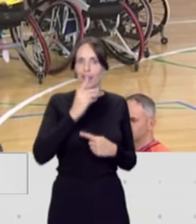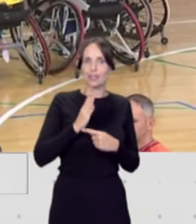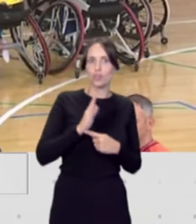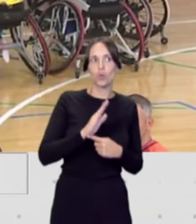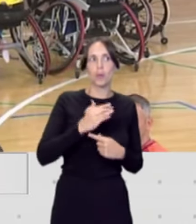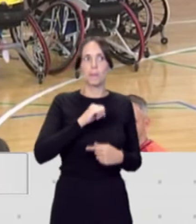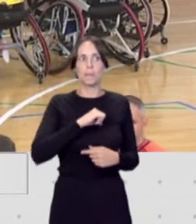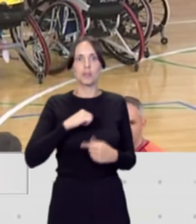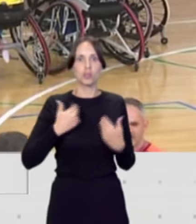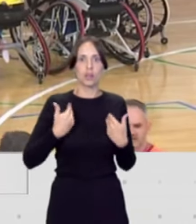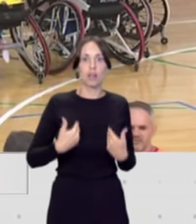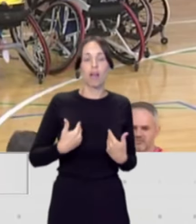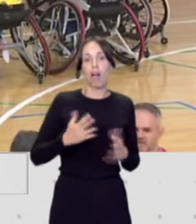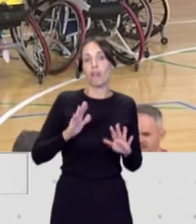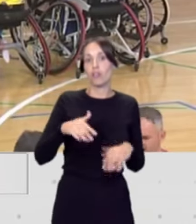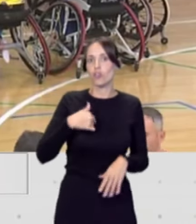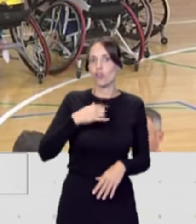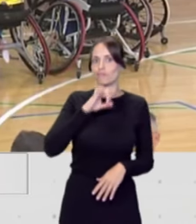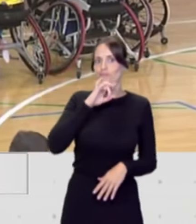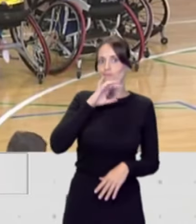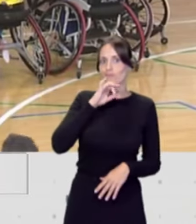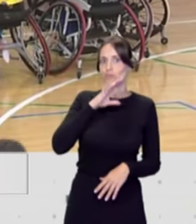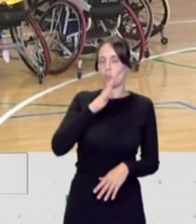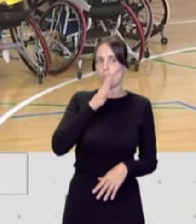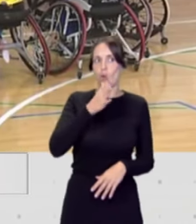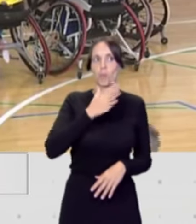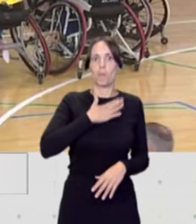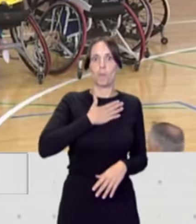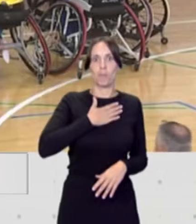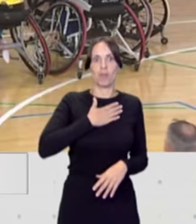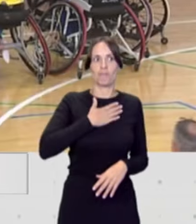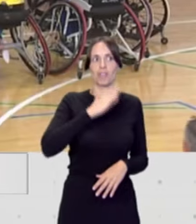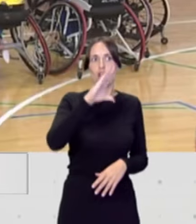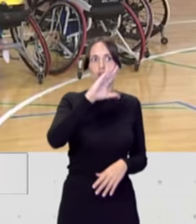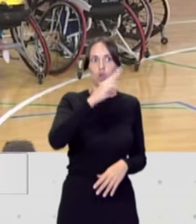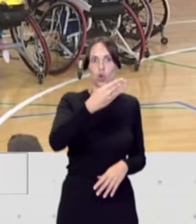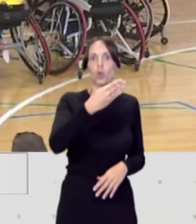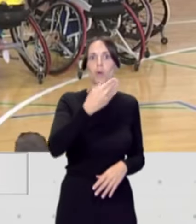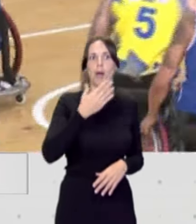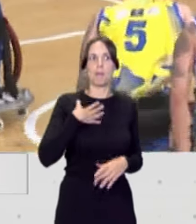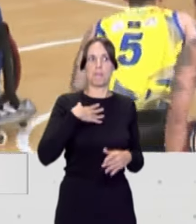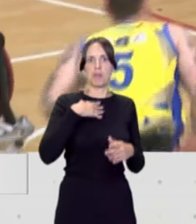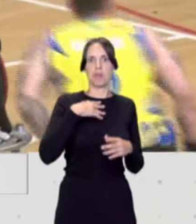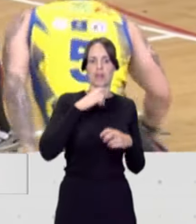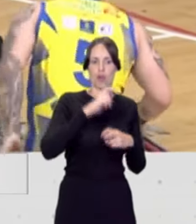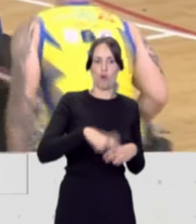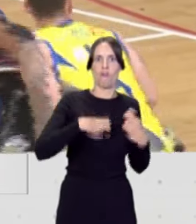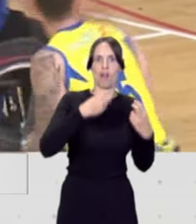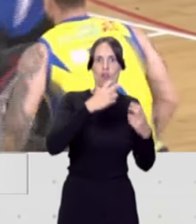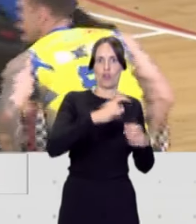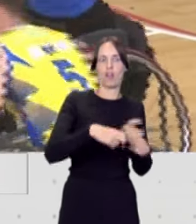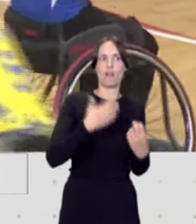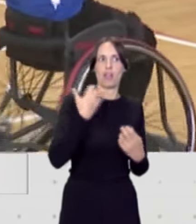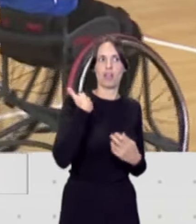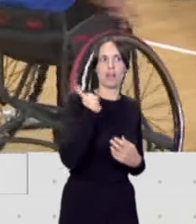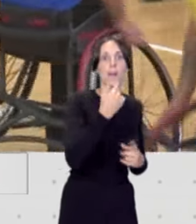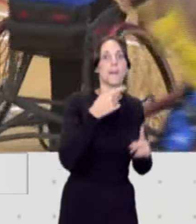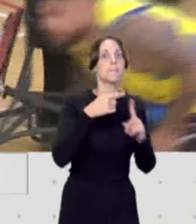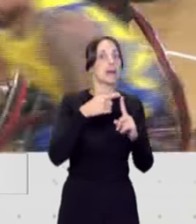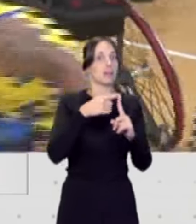de que también pues eso, que el club pues siga contando año a año con mi presencia y con muchas ganas de establecer objetivos más a largo plazo. Uh-huh.